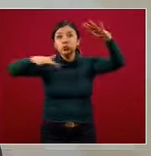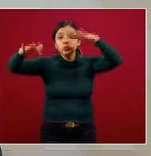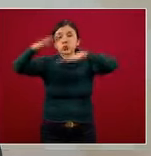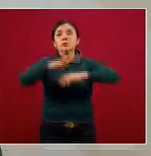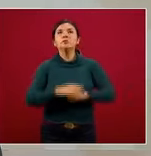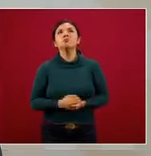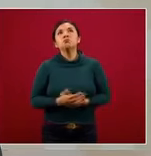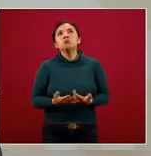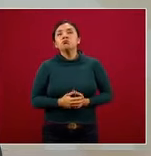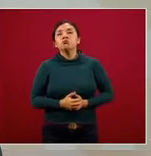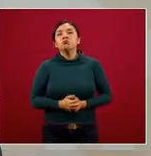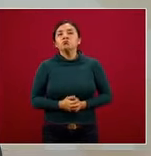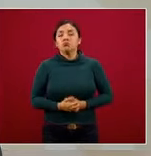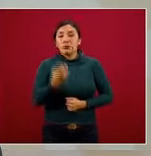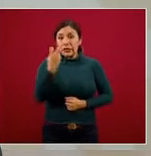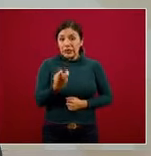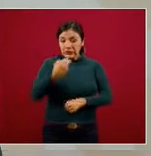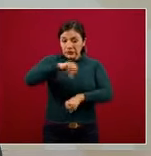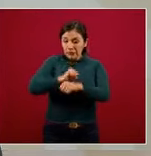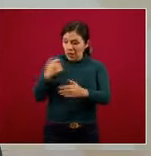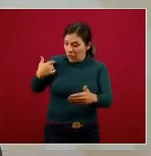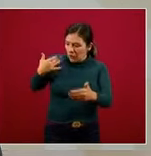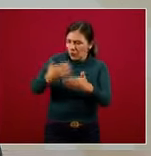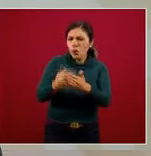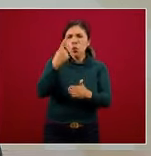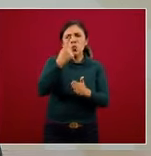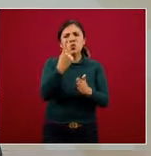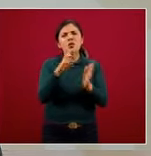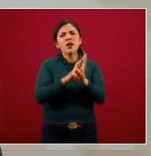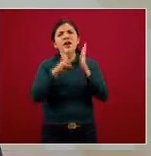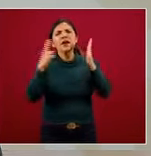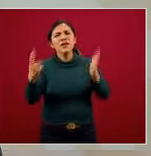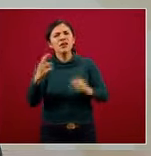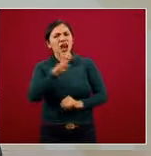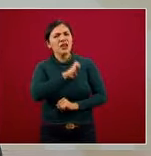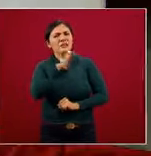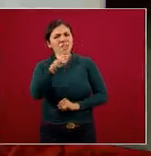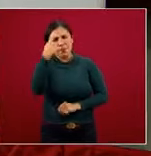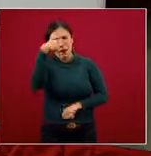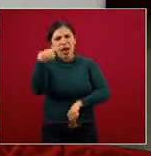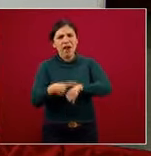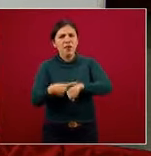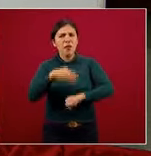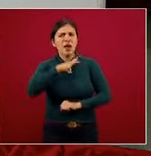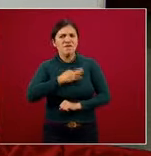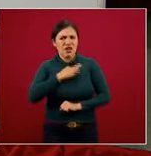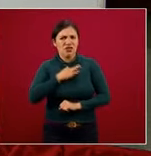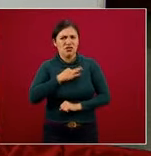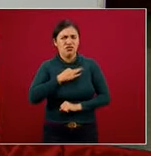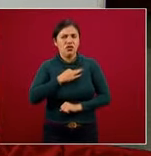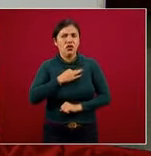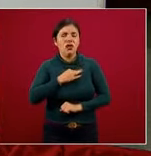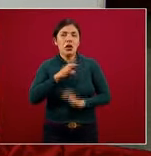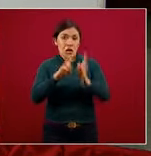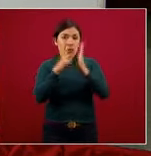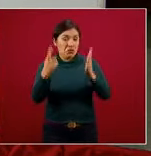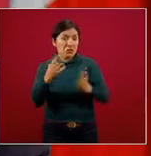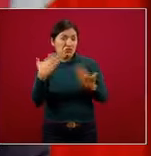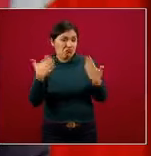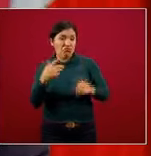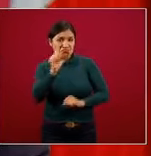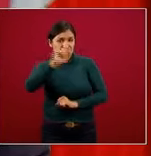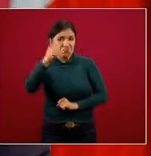esta semana se publicó en una revista especializada en enfermedades infecciosas, una muy buena